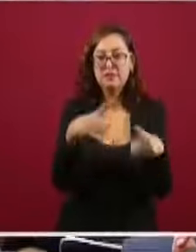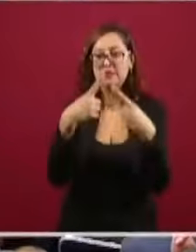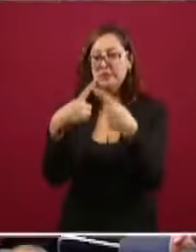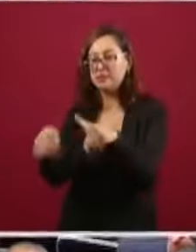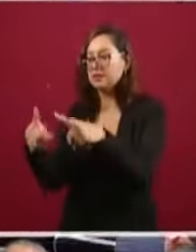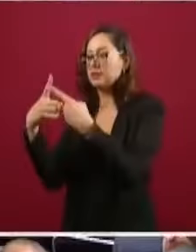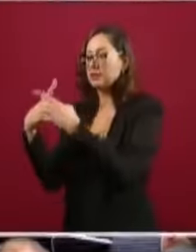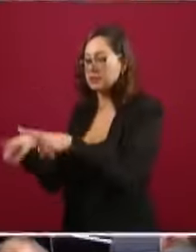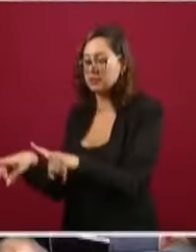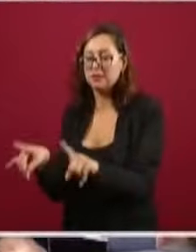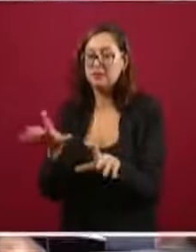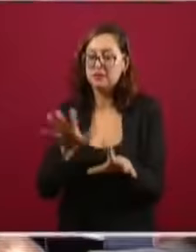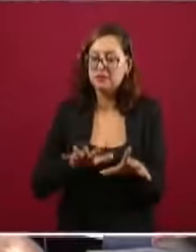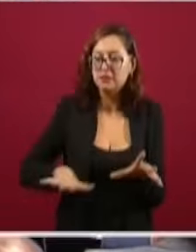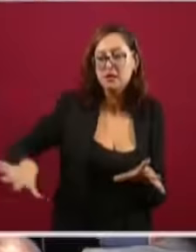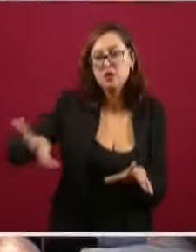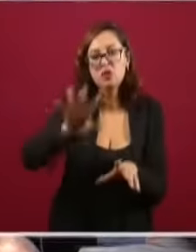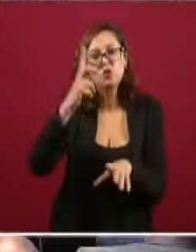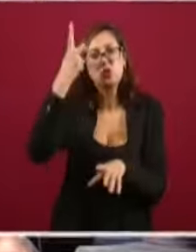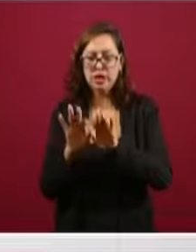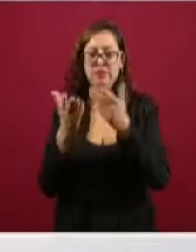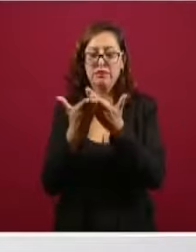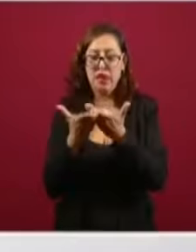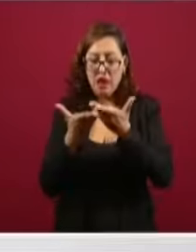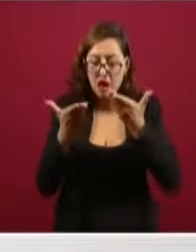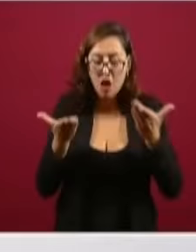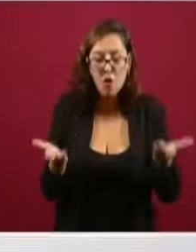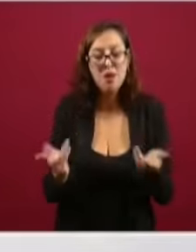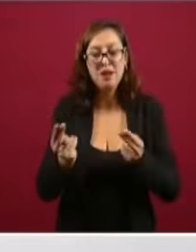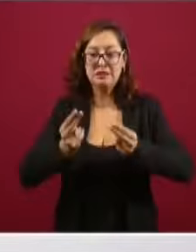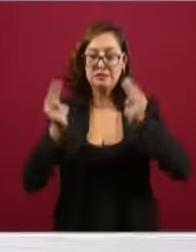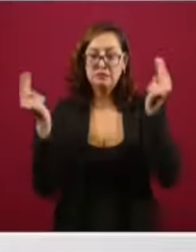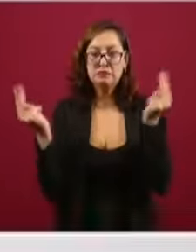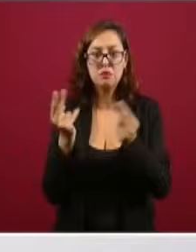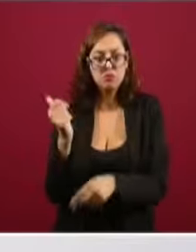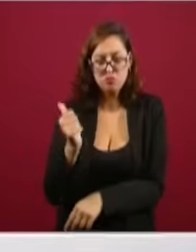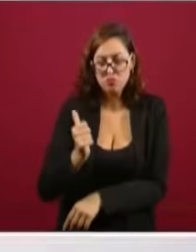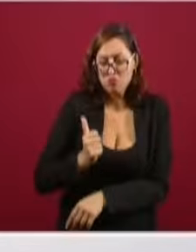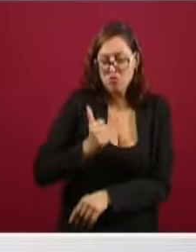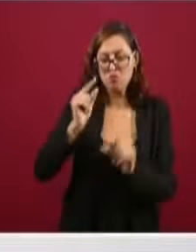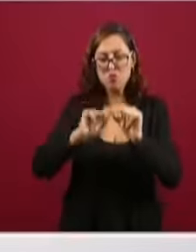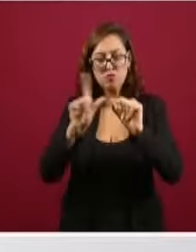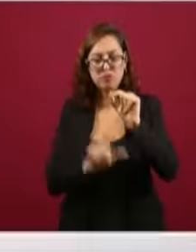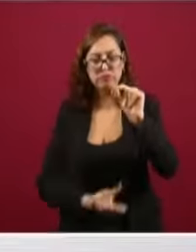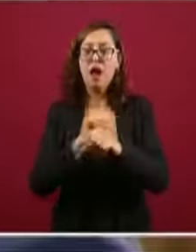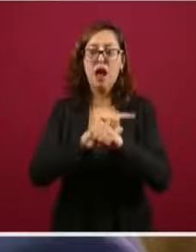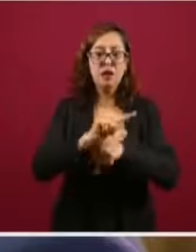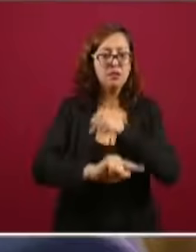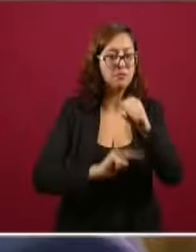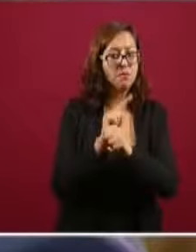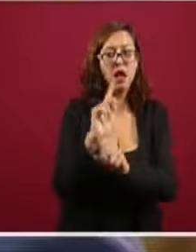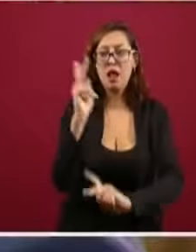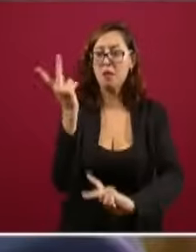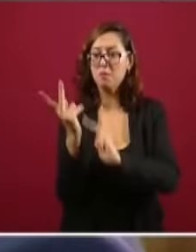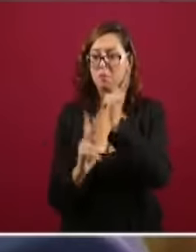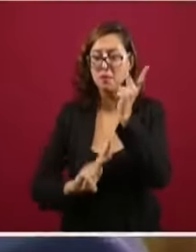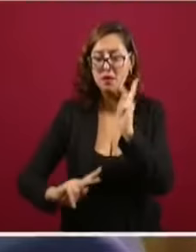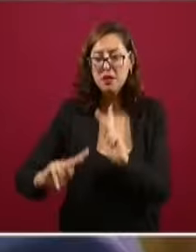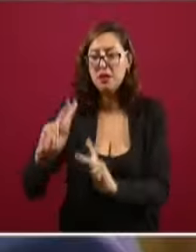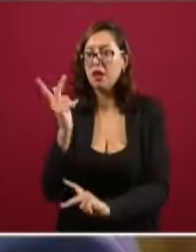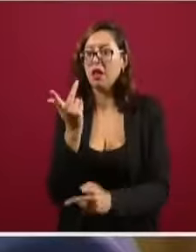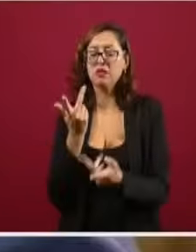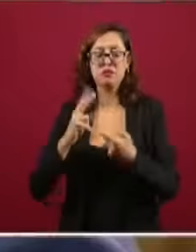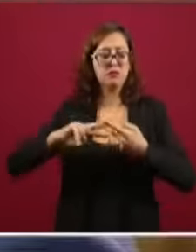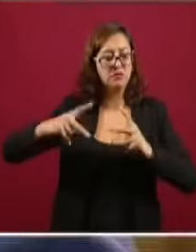tiene esas oficinas para promover la inversión. De igual manera, se cancelaron las pensiones millonarias a los expresidentes y